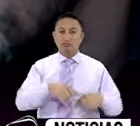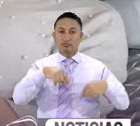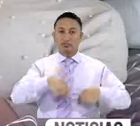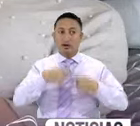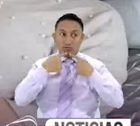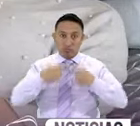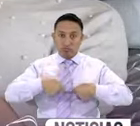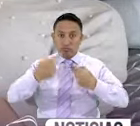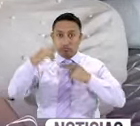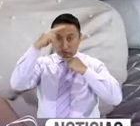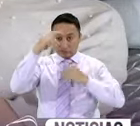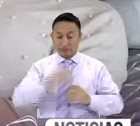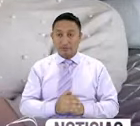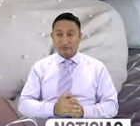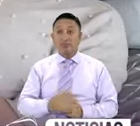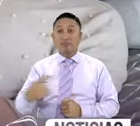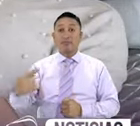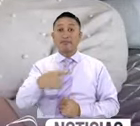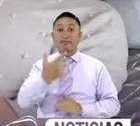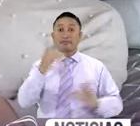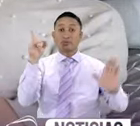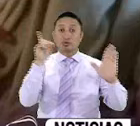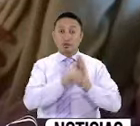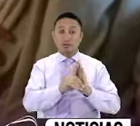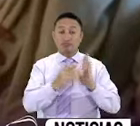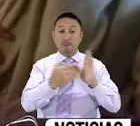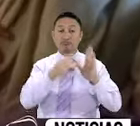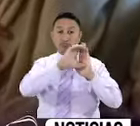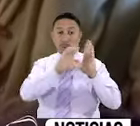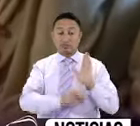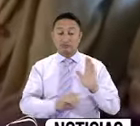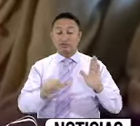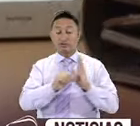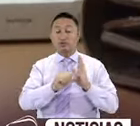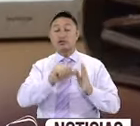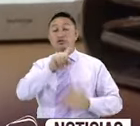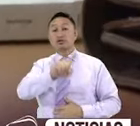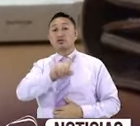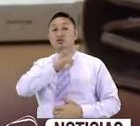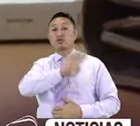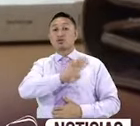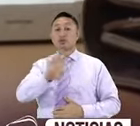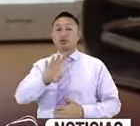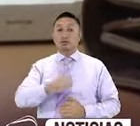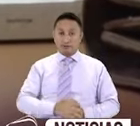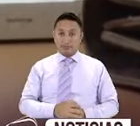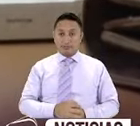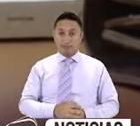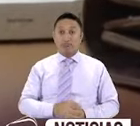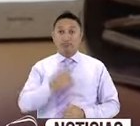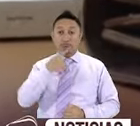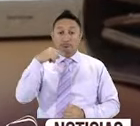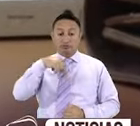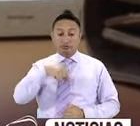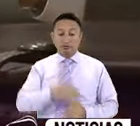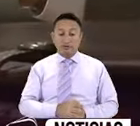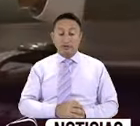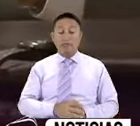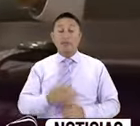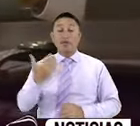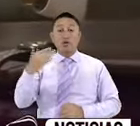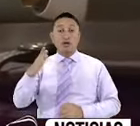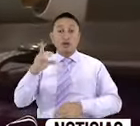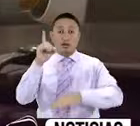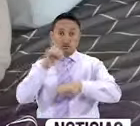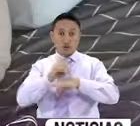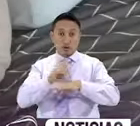Roldán presentó una demanda de inconstitucionalidad al artículo 144 del COIP, que amenaza con procesar por homicidio simple a quien mate